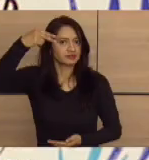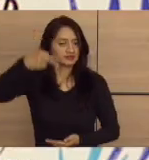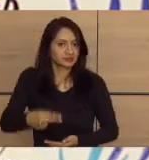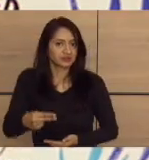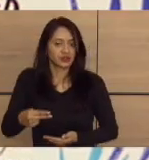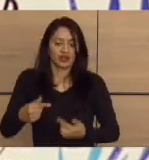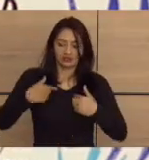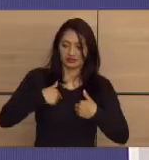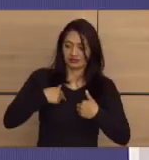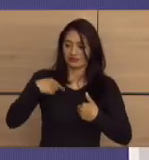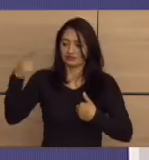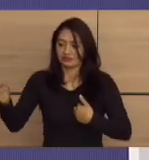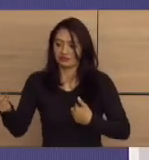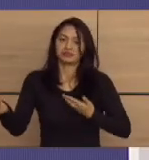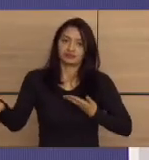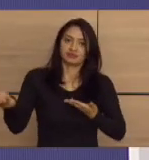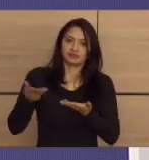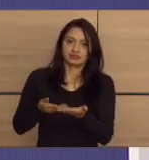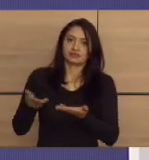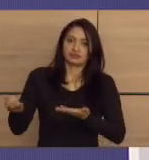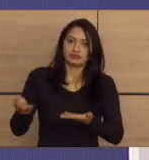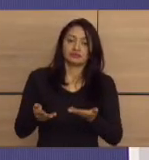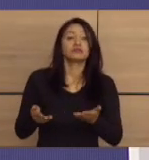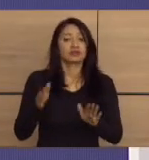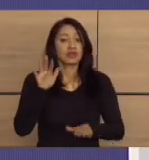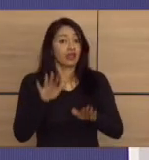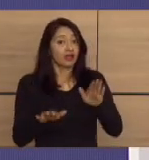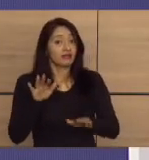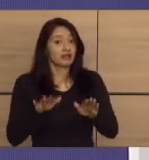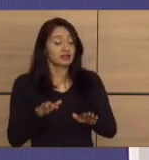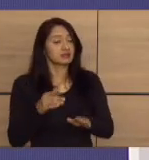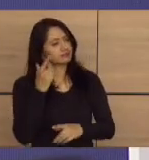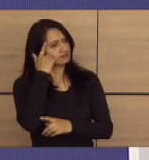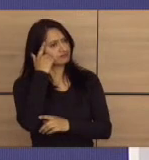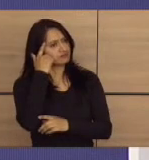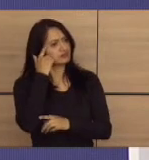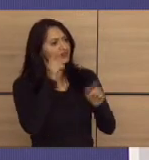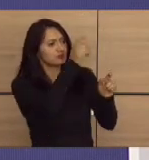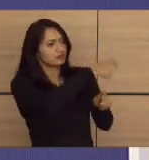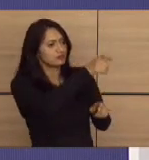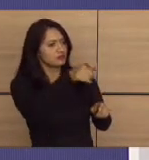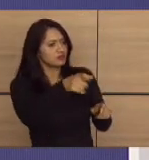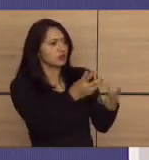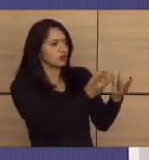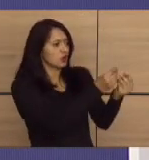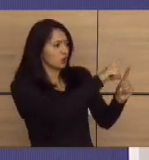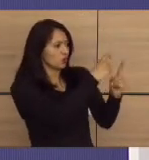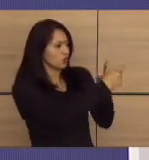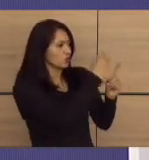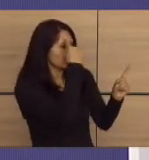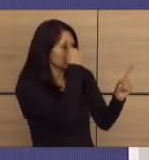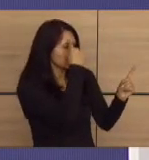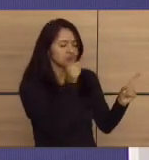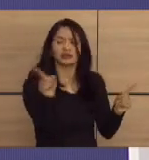partes hay unas tensiones que hemos encontrado entre lo que piensan una cultura y en lo que piensa